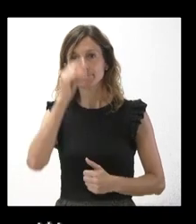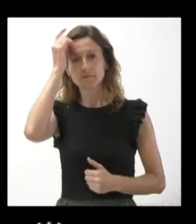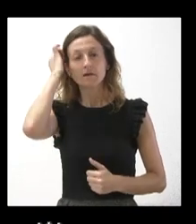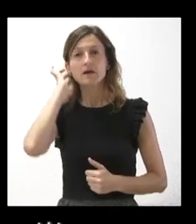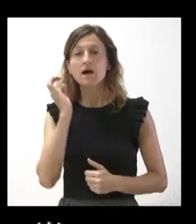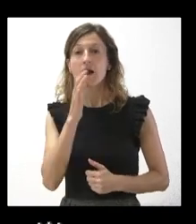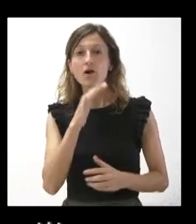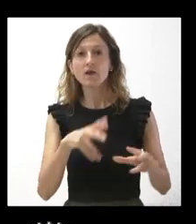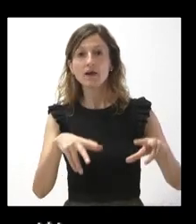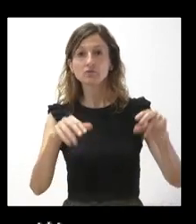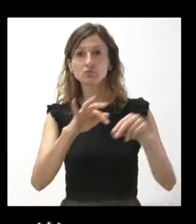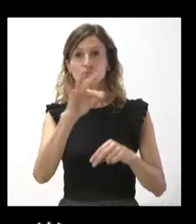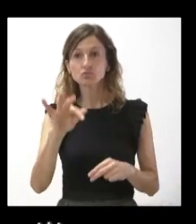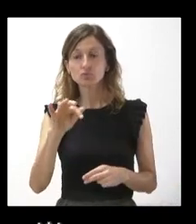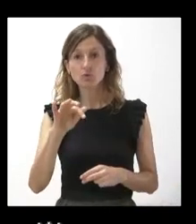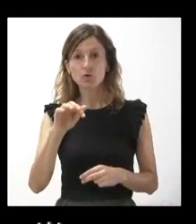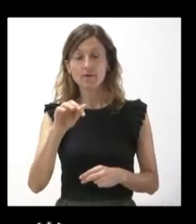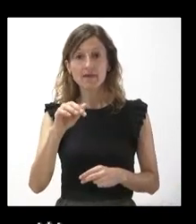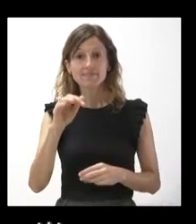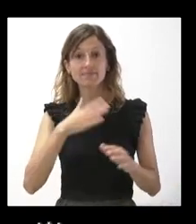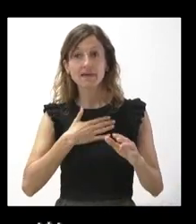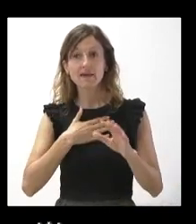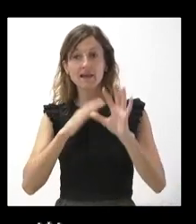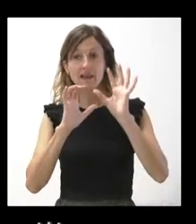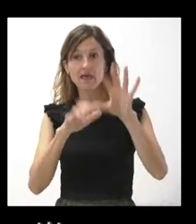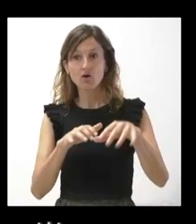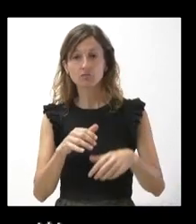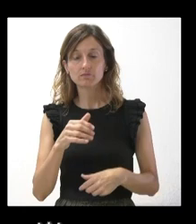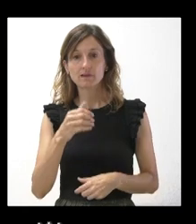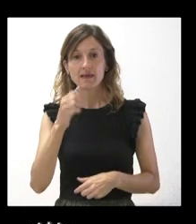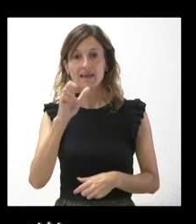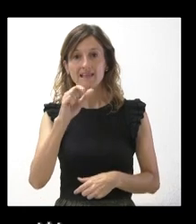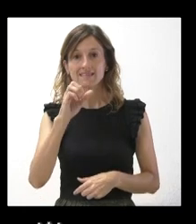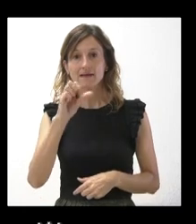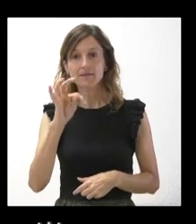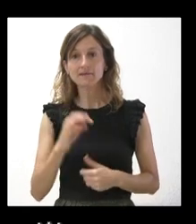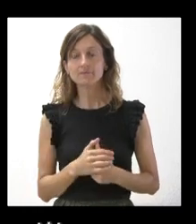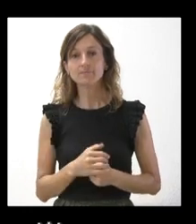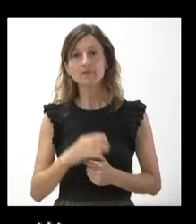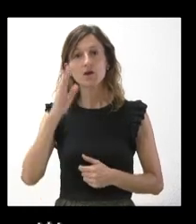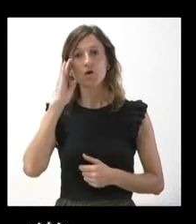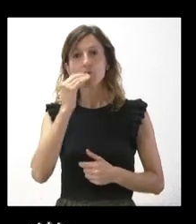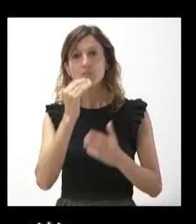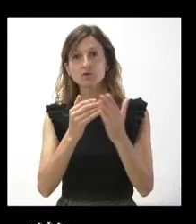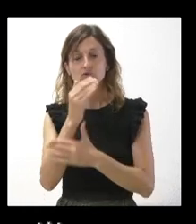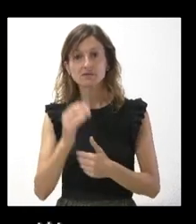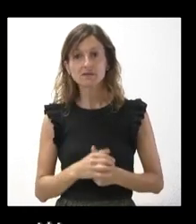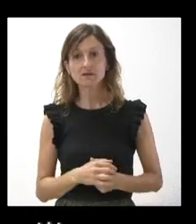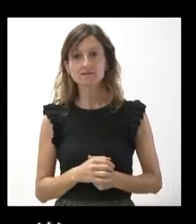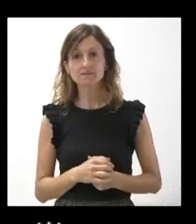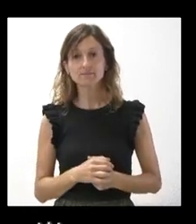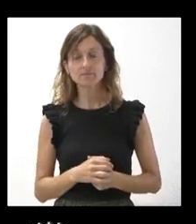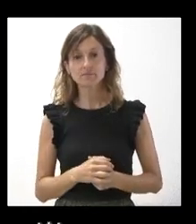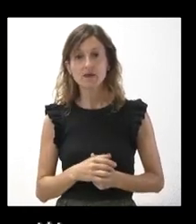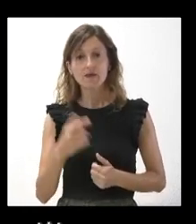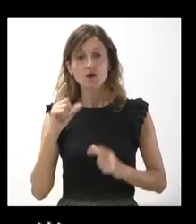Terminamos este turno de preguntas con Elizabeth Alba, de Ileón. Adelante. Hola, buenos días a todos. En la enumeración de